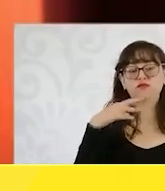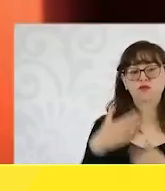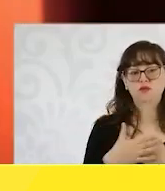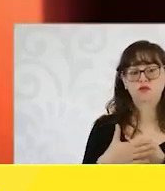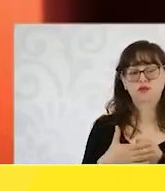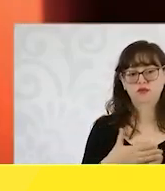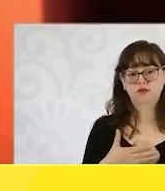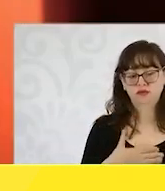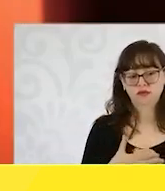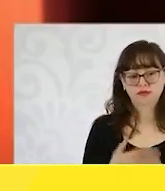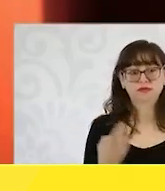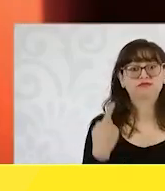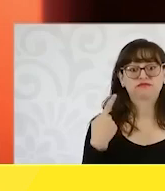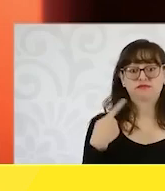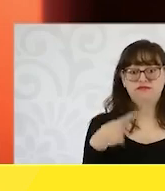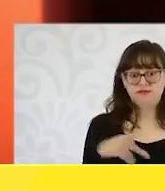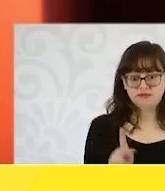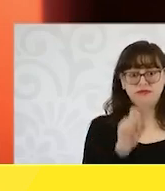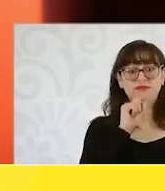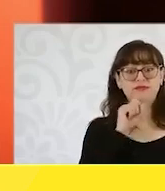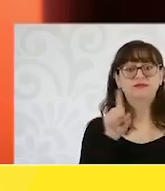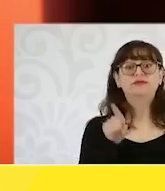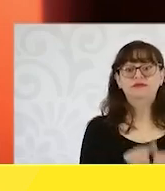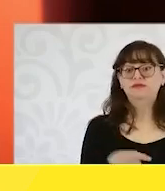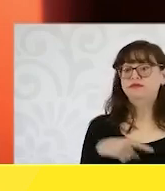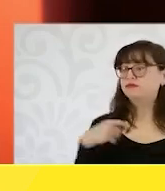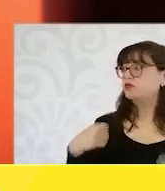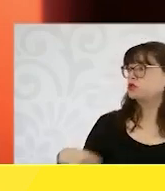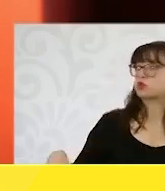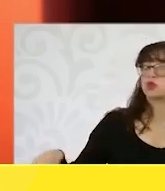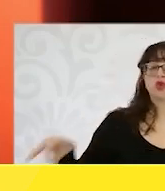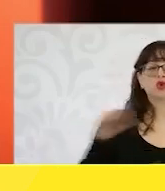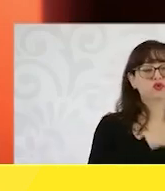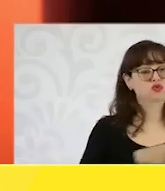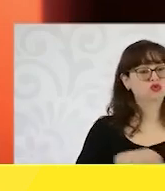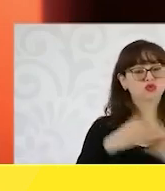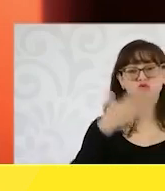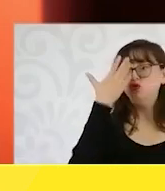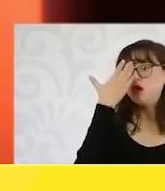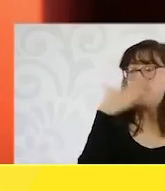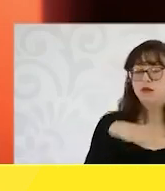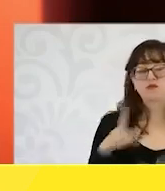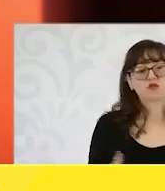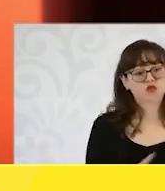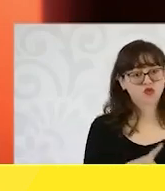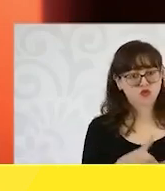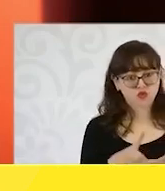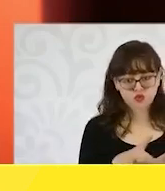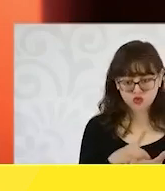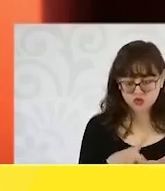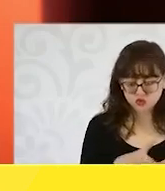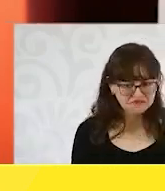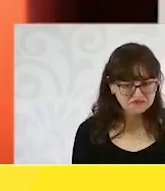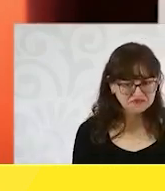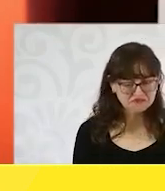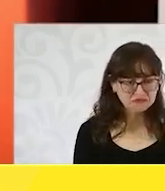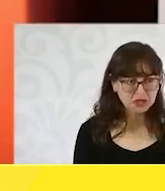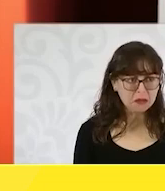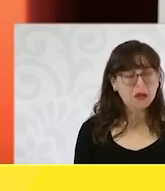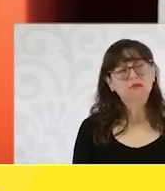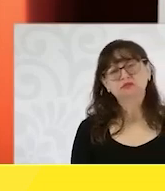fenómeno migratorio o el consumo de drogas en Estados Unidos. No tiene nada que ver una cosa con la otra. Se requiere, dijo, cooperación y